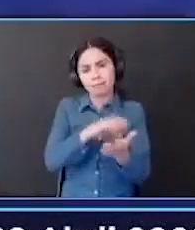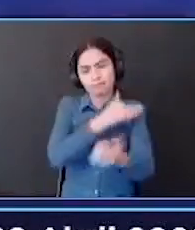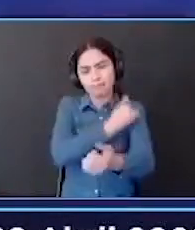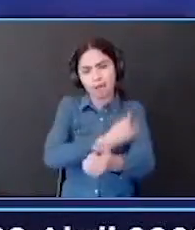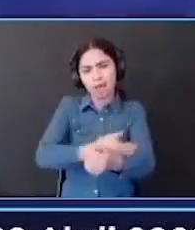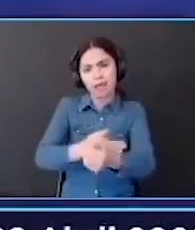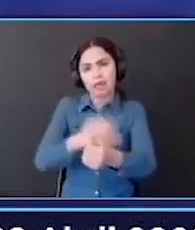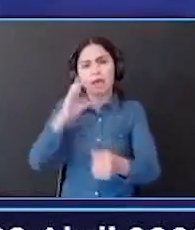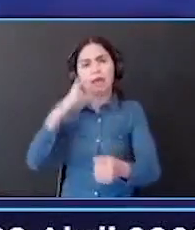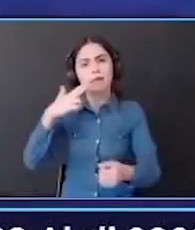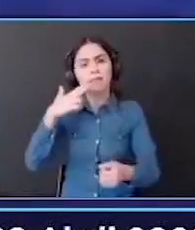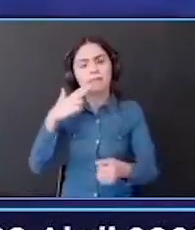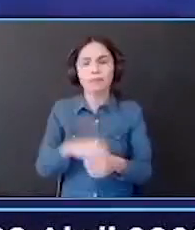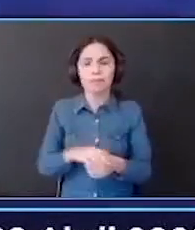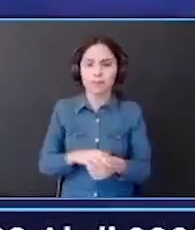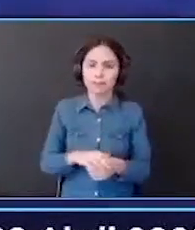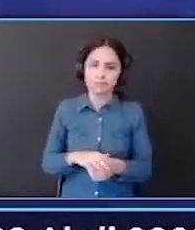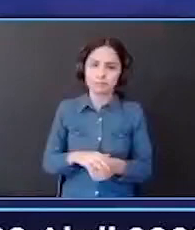Como